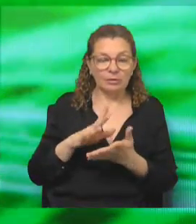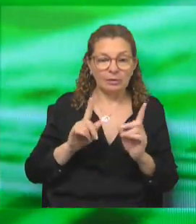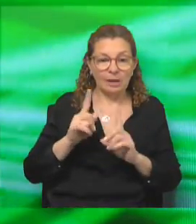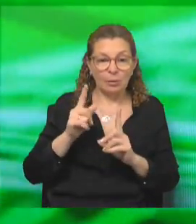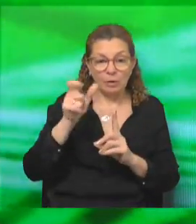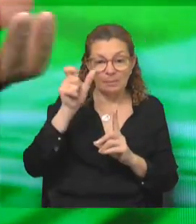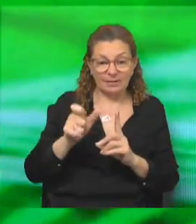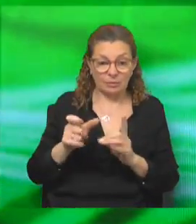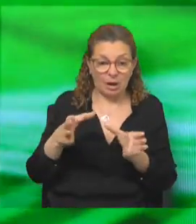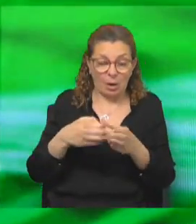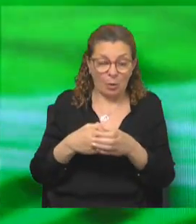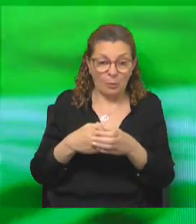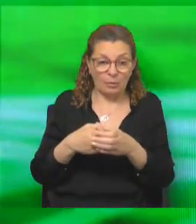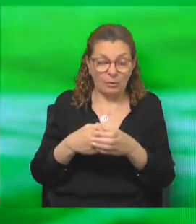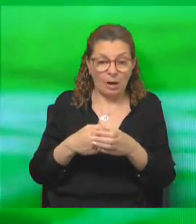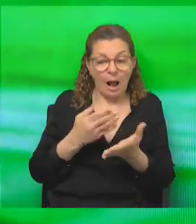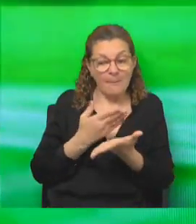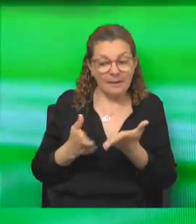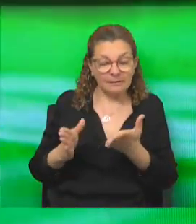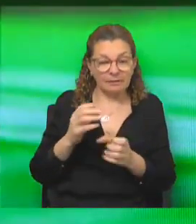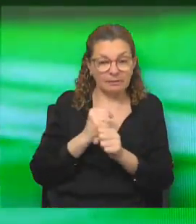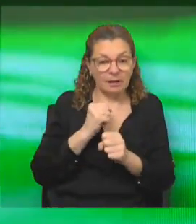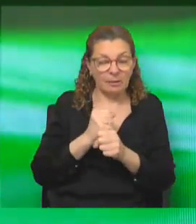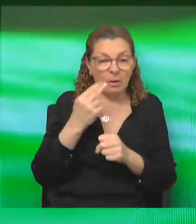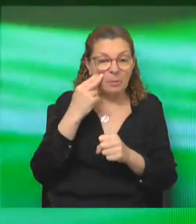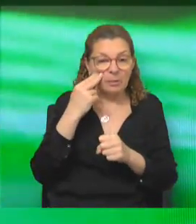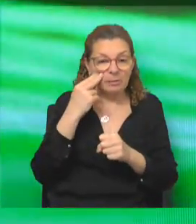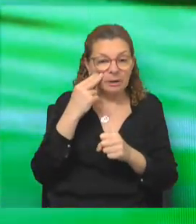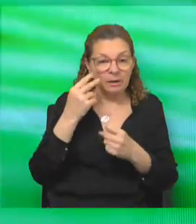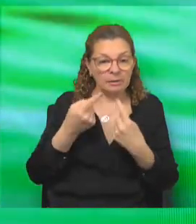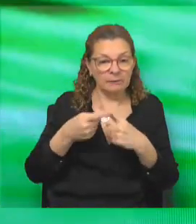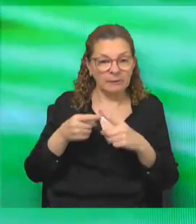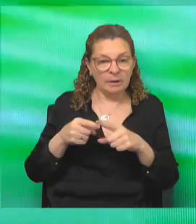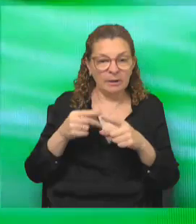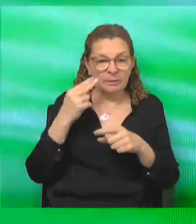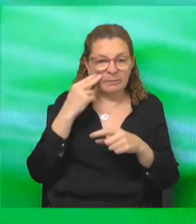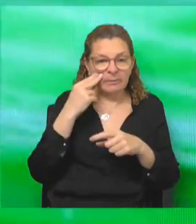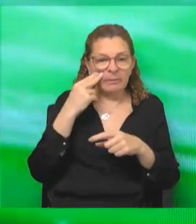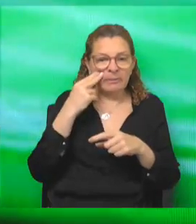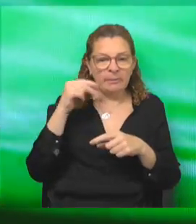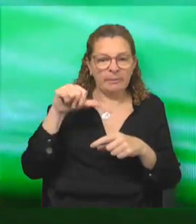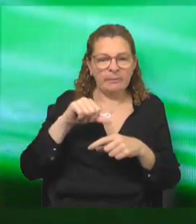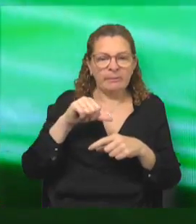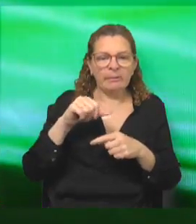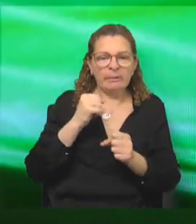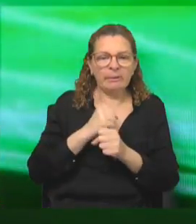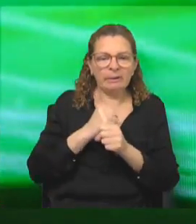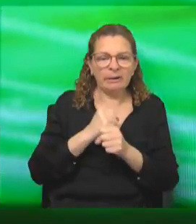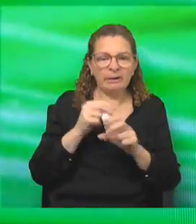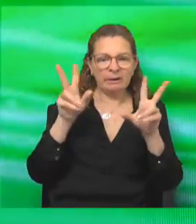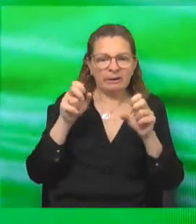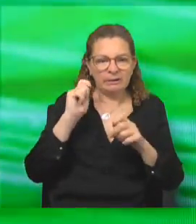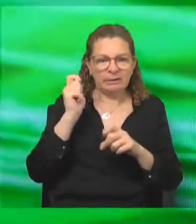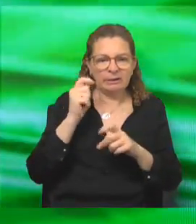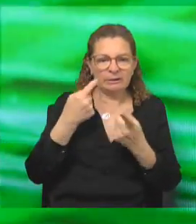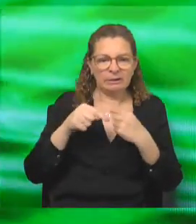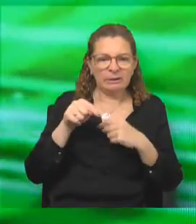de los nuestros tuviera que apartarse por problemas de de irregularidades o de mal manejo de de temas públicos